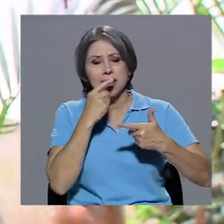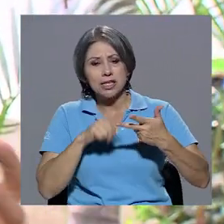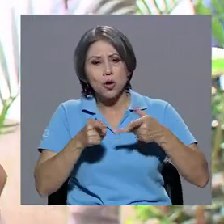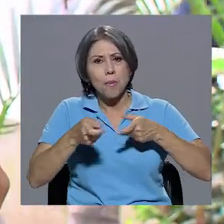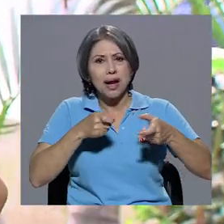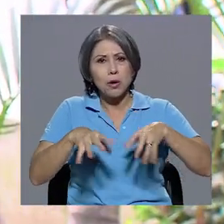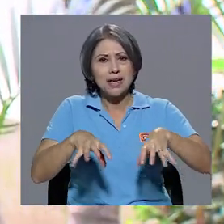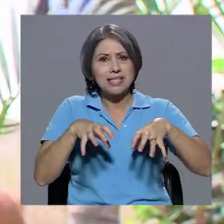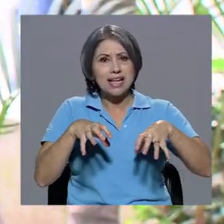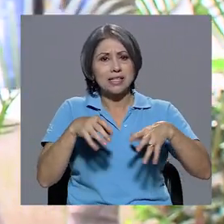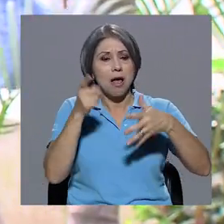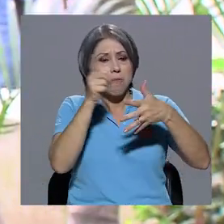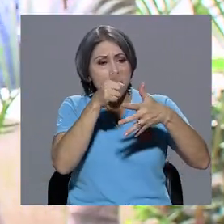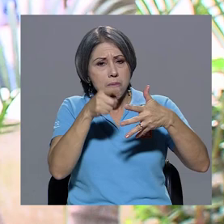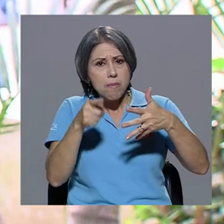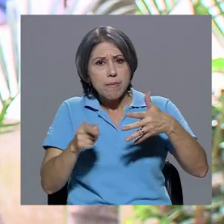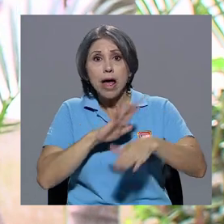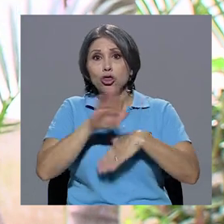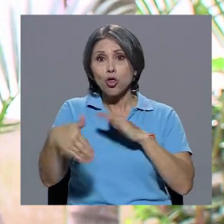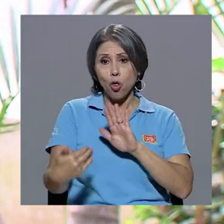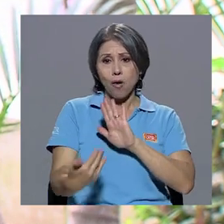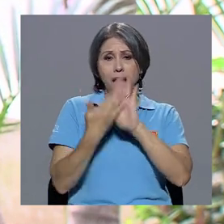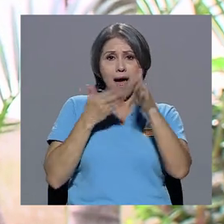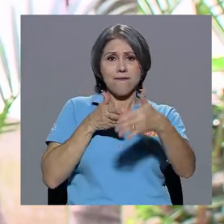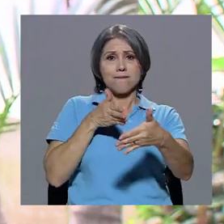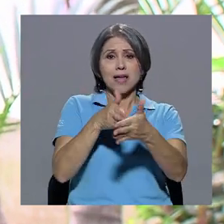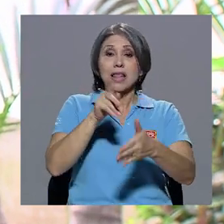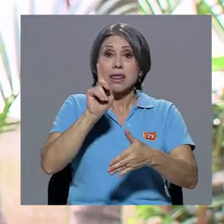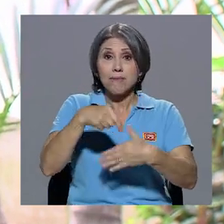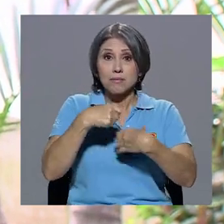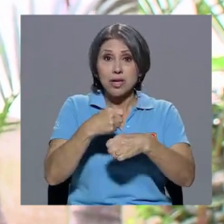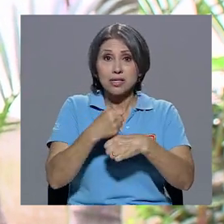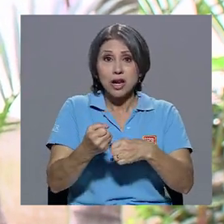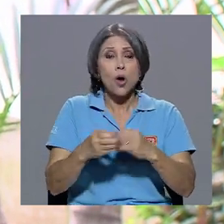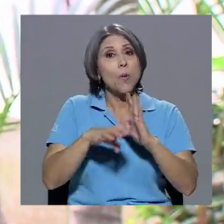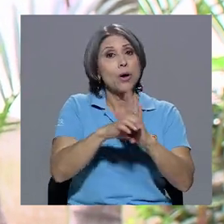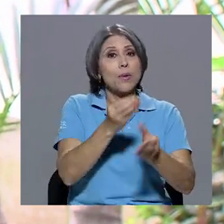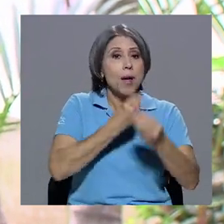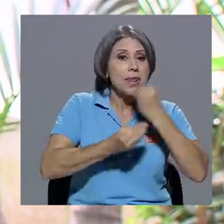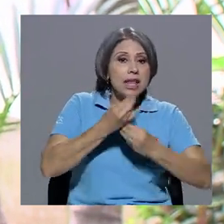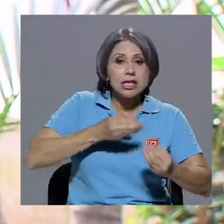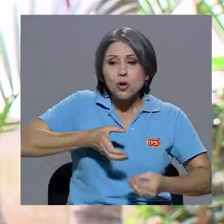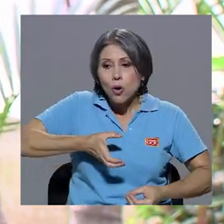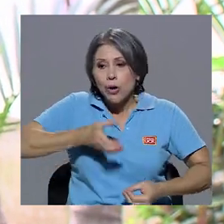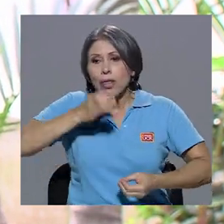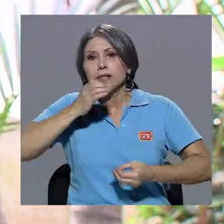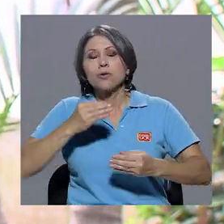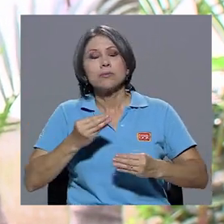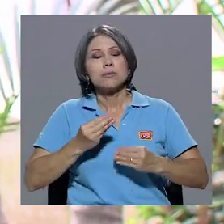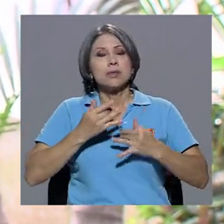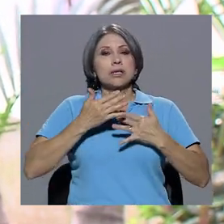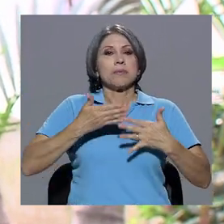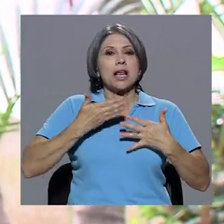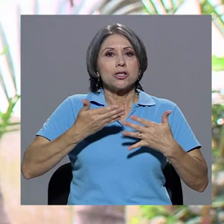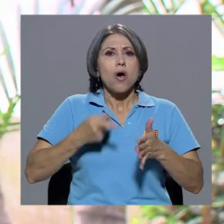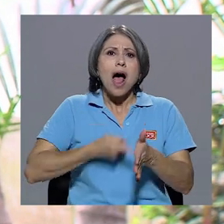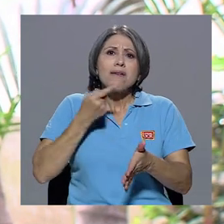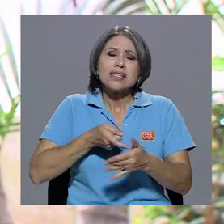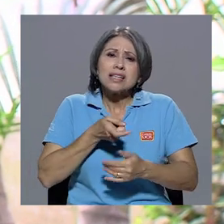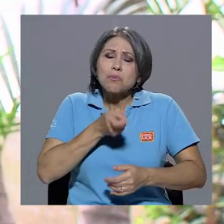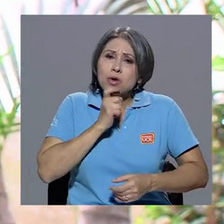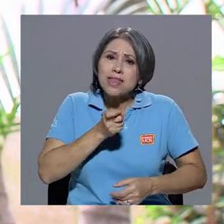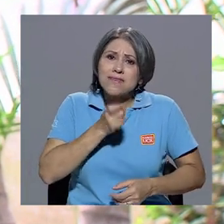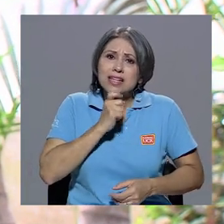manejo del estrés, todas nos, de alguna manera, nos afectan directamente y tenemos que practicarla, por ejemplo, el hecho de la alimentación, la hidratación, la respiración, a veces es muy